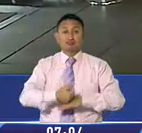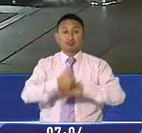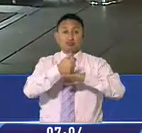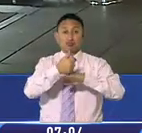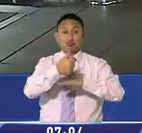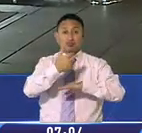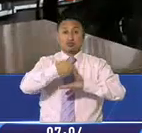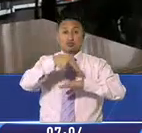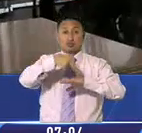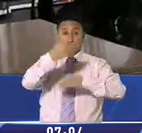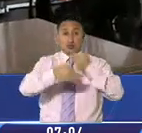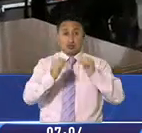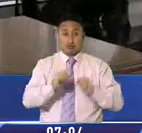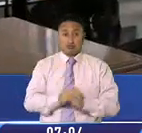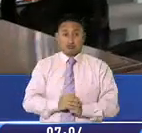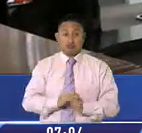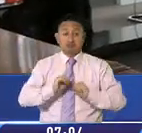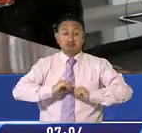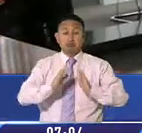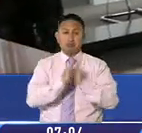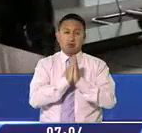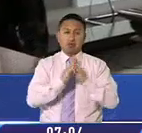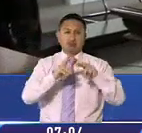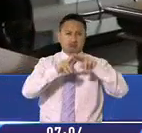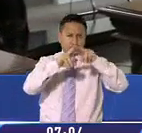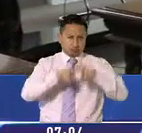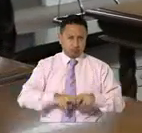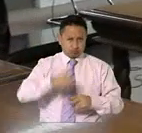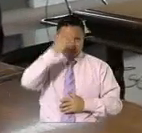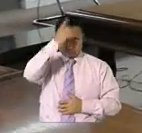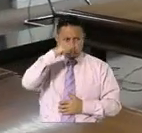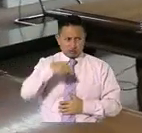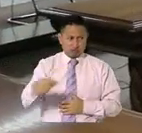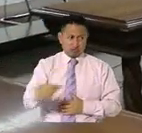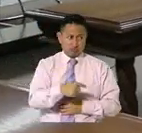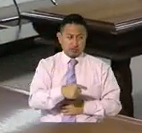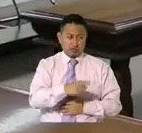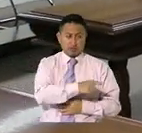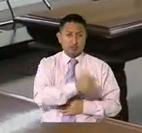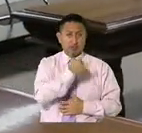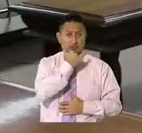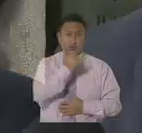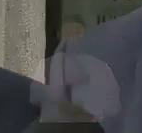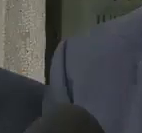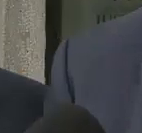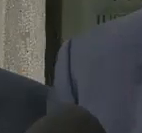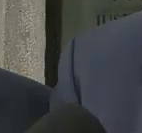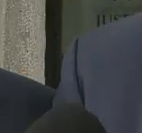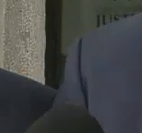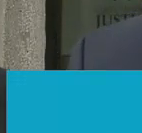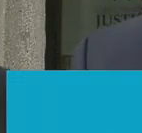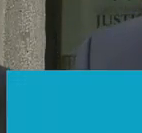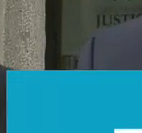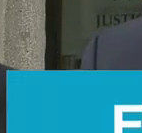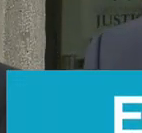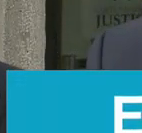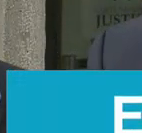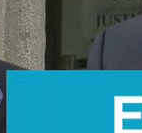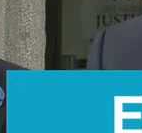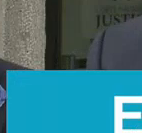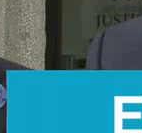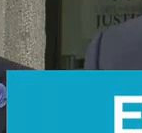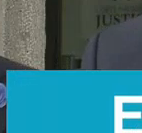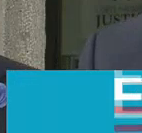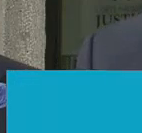mediante el recurso de revisión. Se lo declare inocente. Diego Vallejo se le condena por ser amigo de Galo